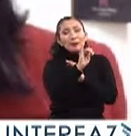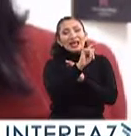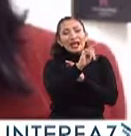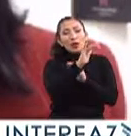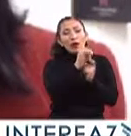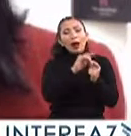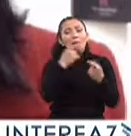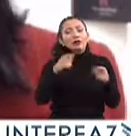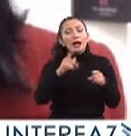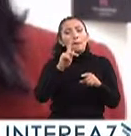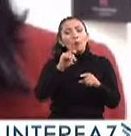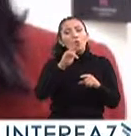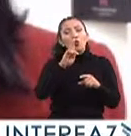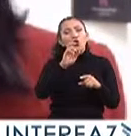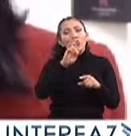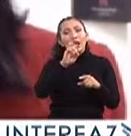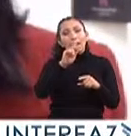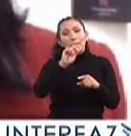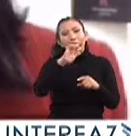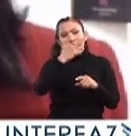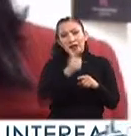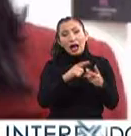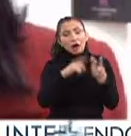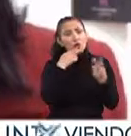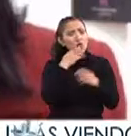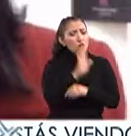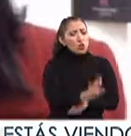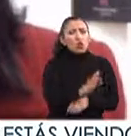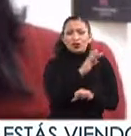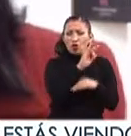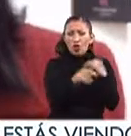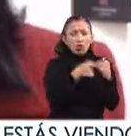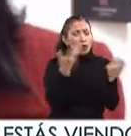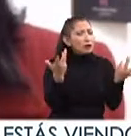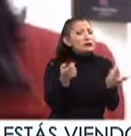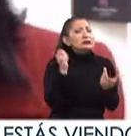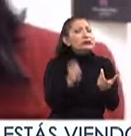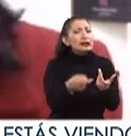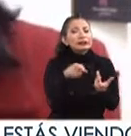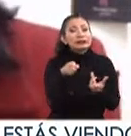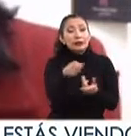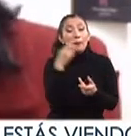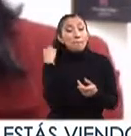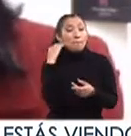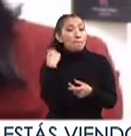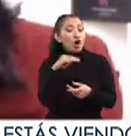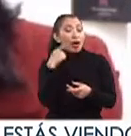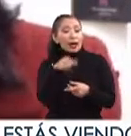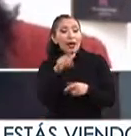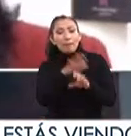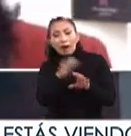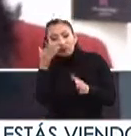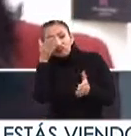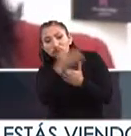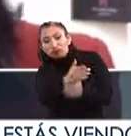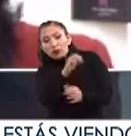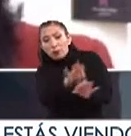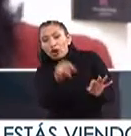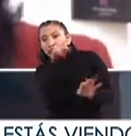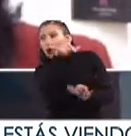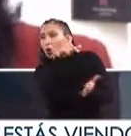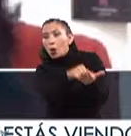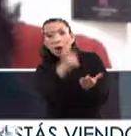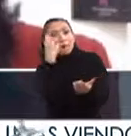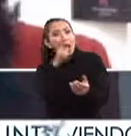música purépecha, es también un patrimonio inmaterial de la humanidad. Todo esto genera que sea Morelia un enclave básico y fundamental y